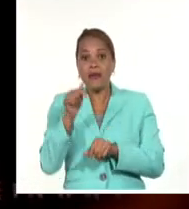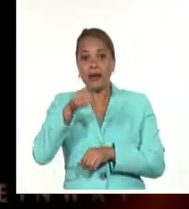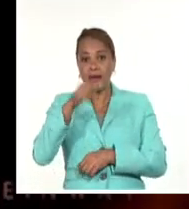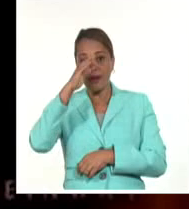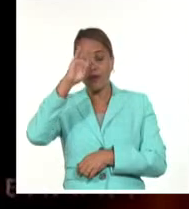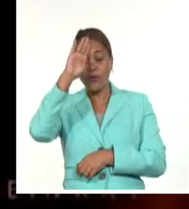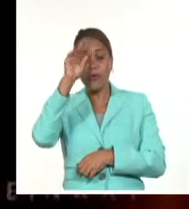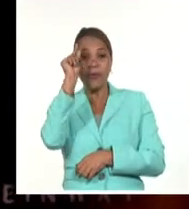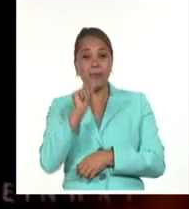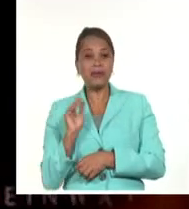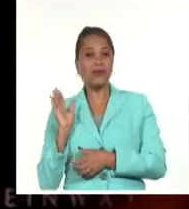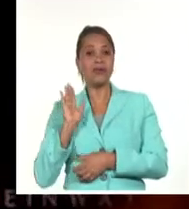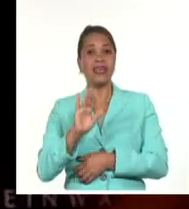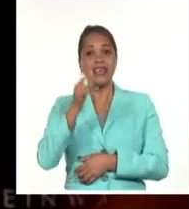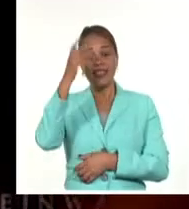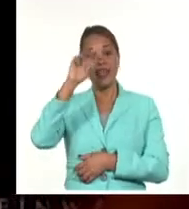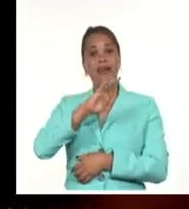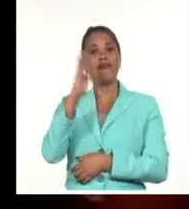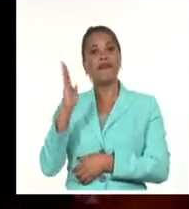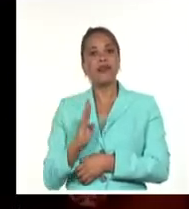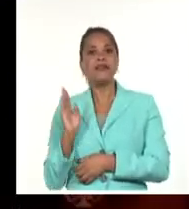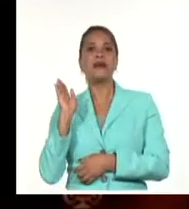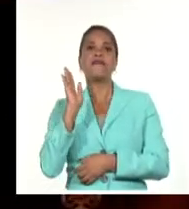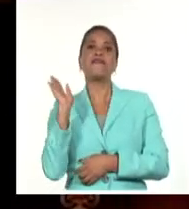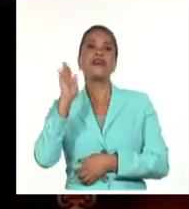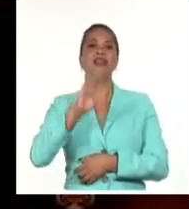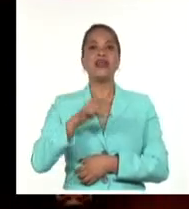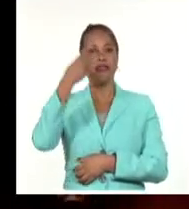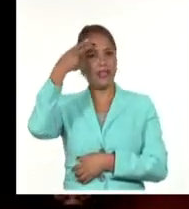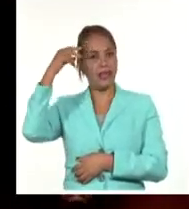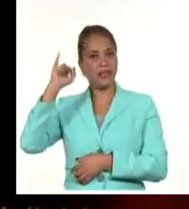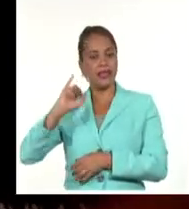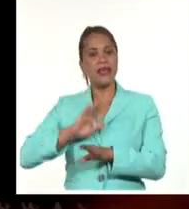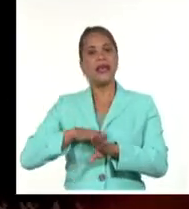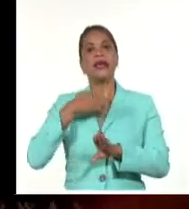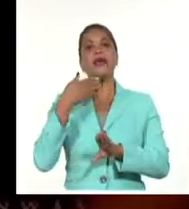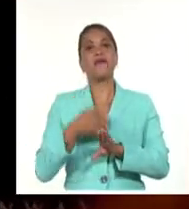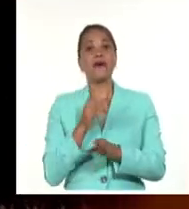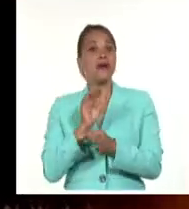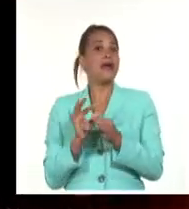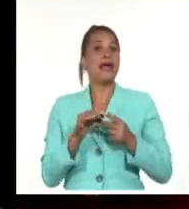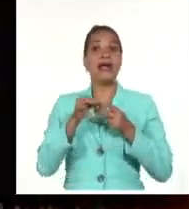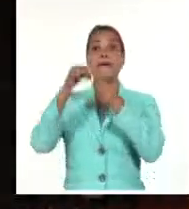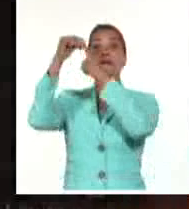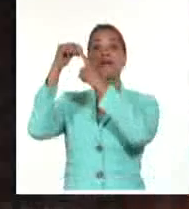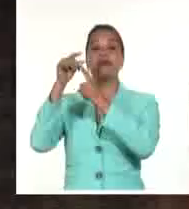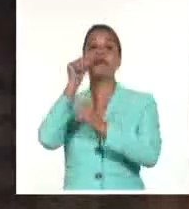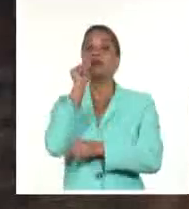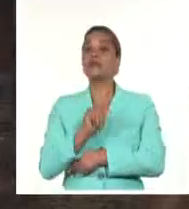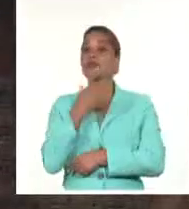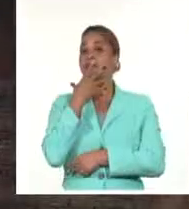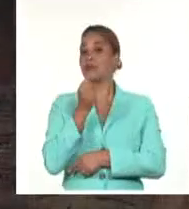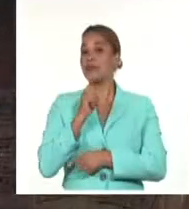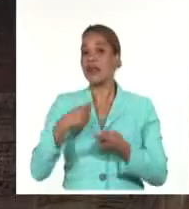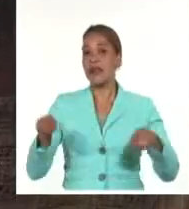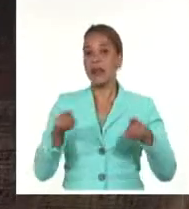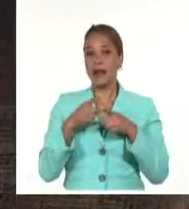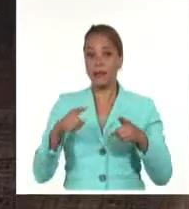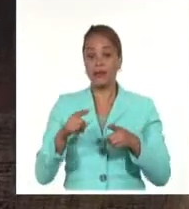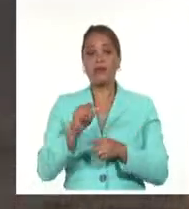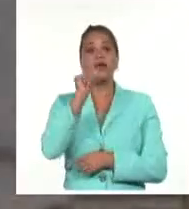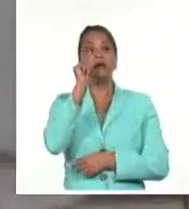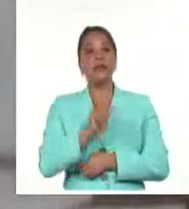franceses procedentes de haití y muy pronto se convirtió en el preferido de los amantes de la música grandes e importantes